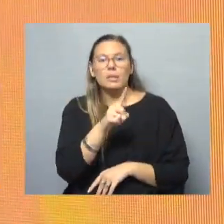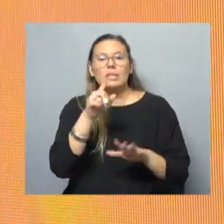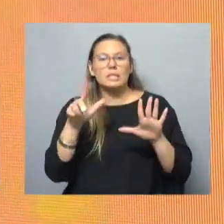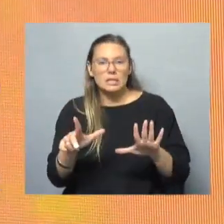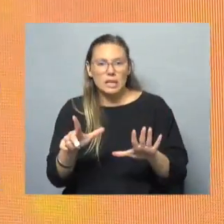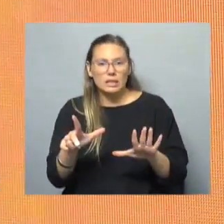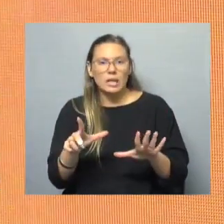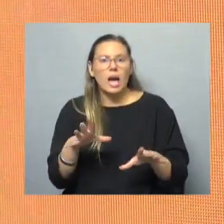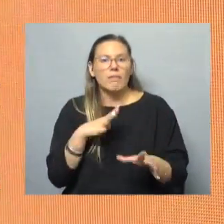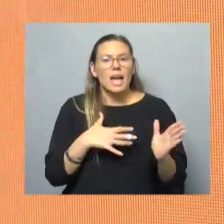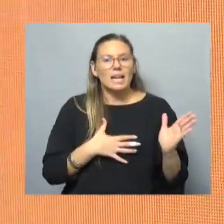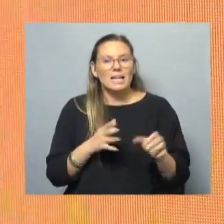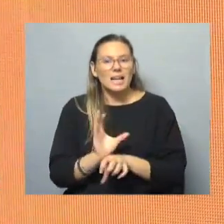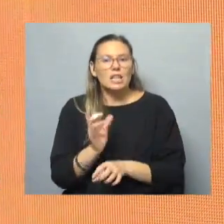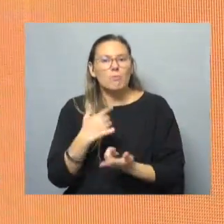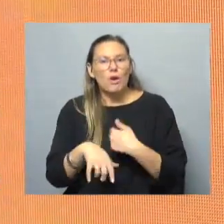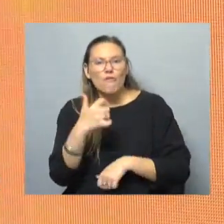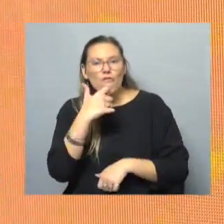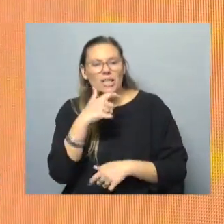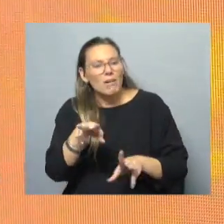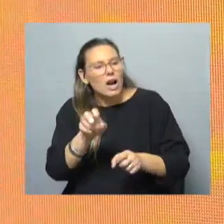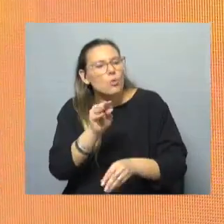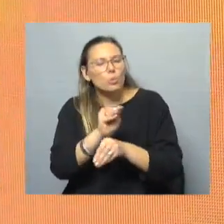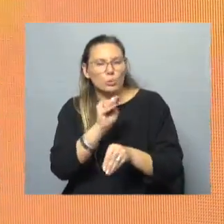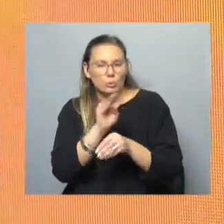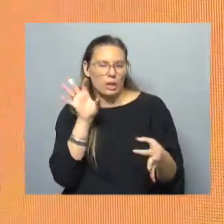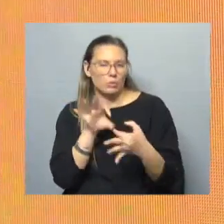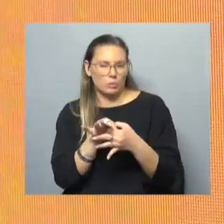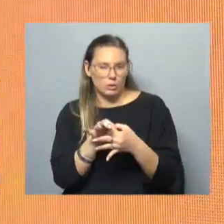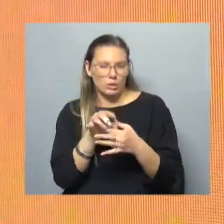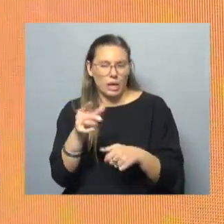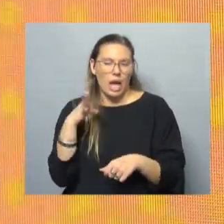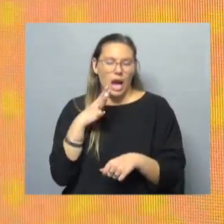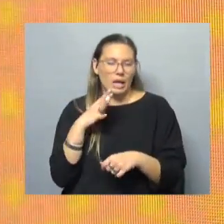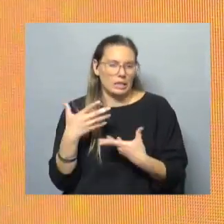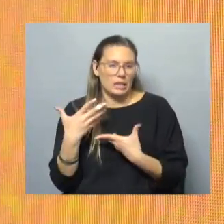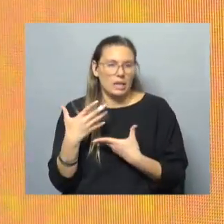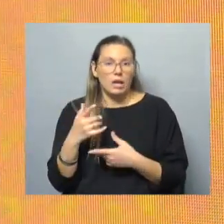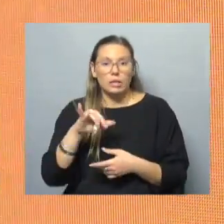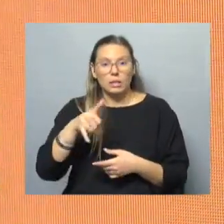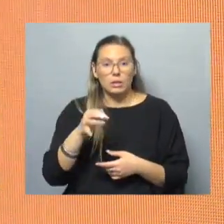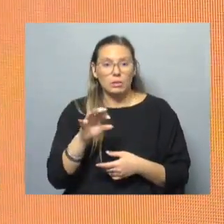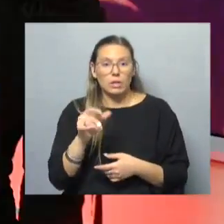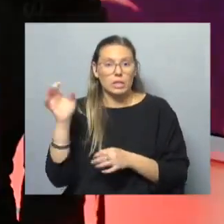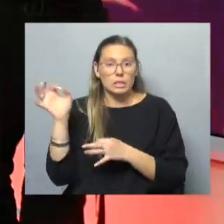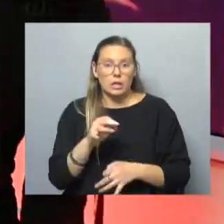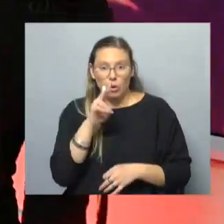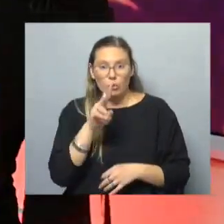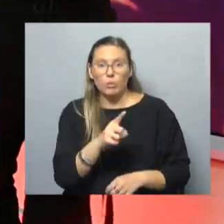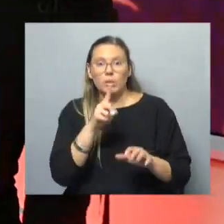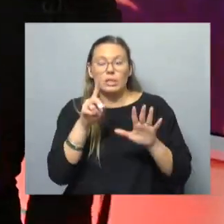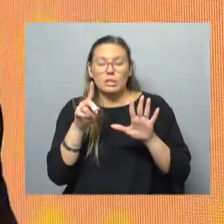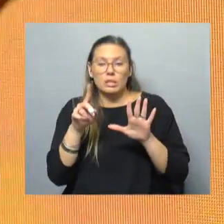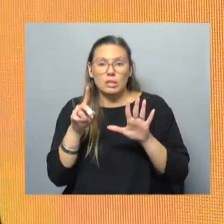Ya ocurría, pero faltaba como el índole cultural, claro, que tenía esto detrás. Y Josué, cuando llegó en 2018, ganó las